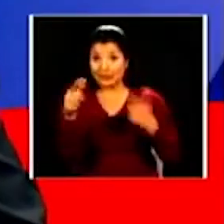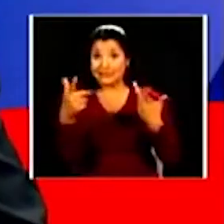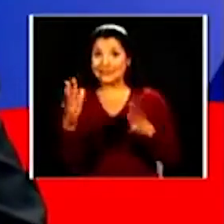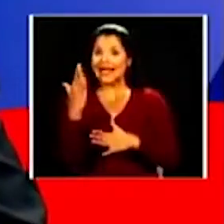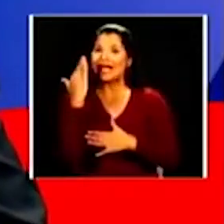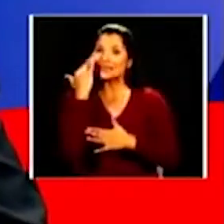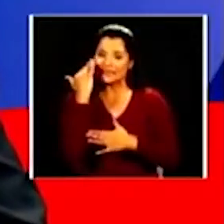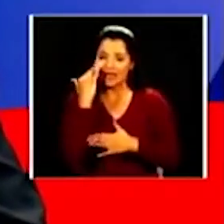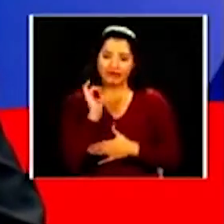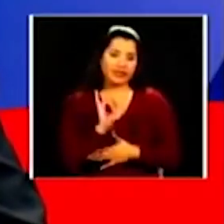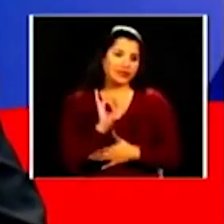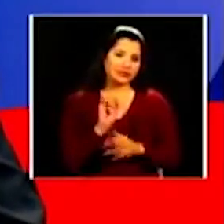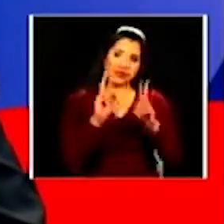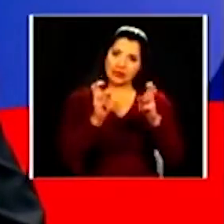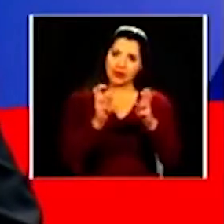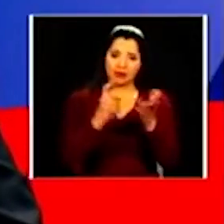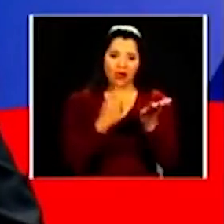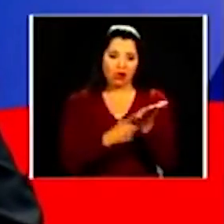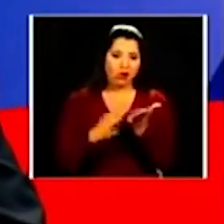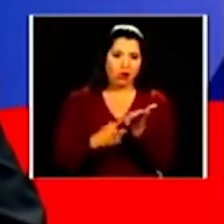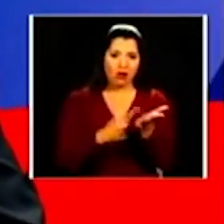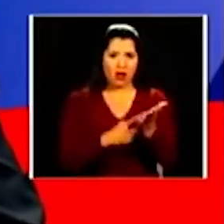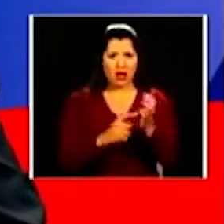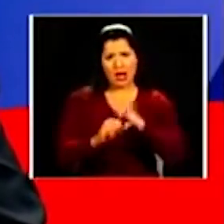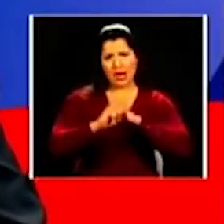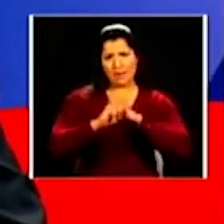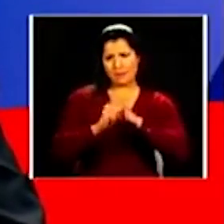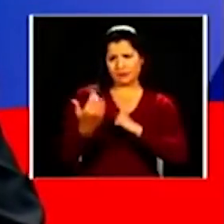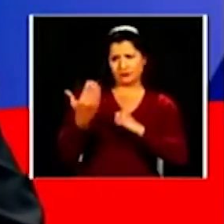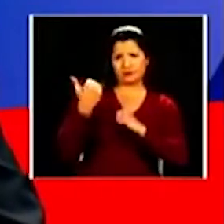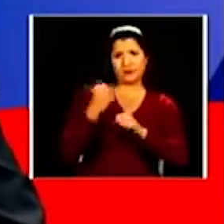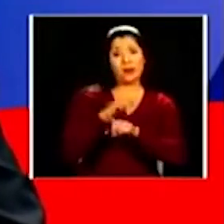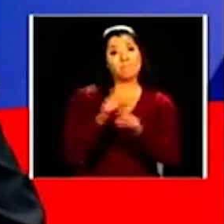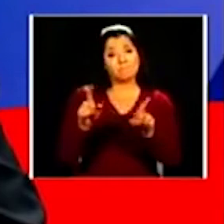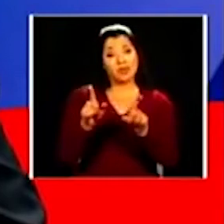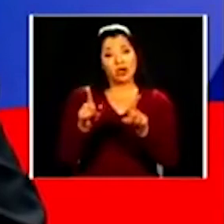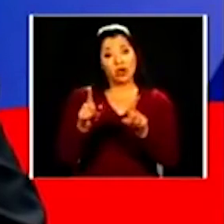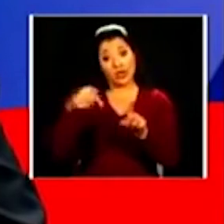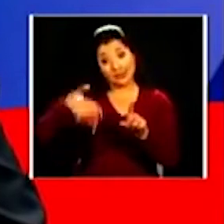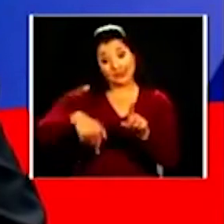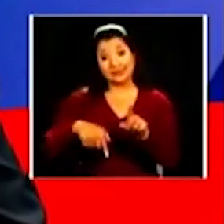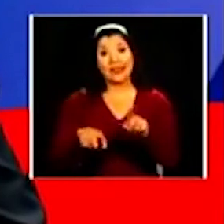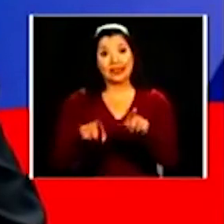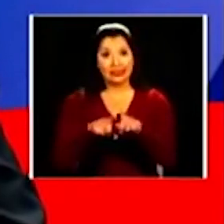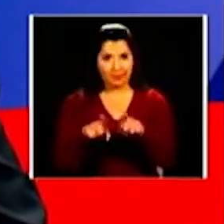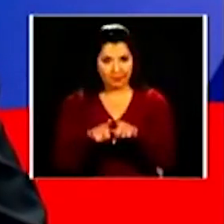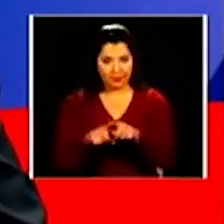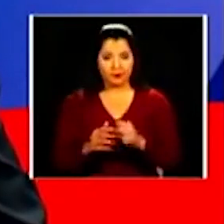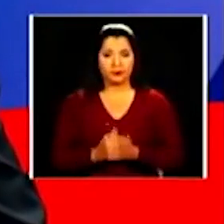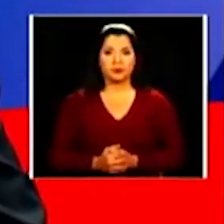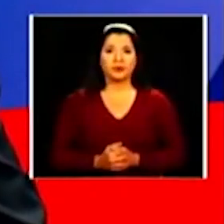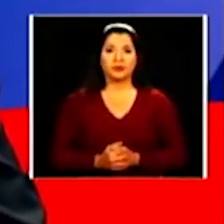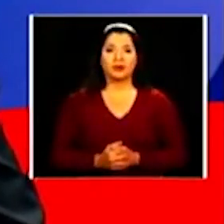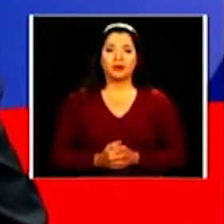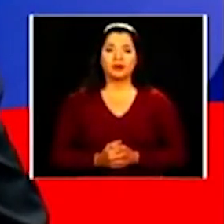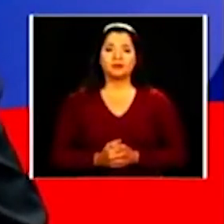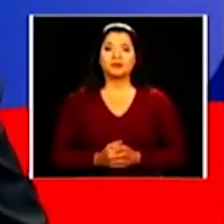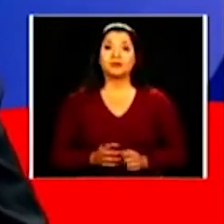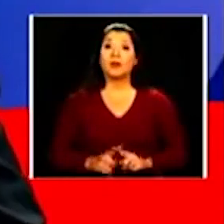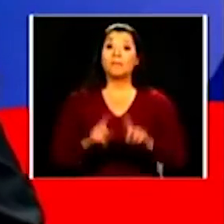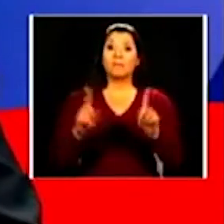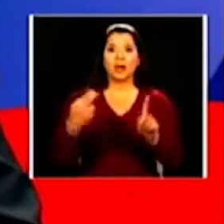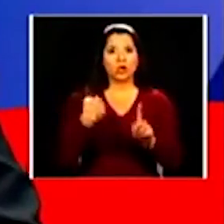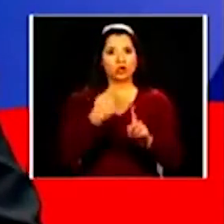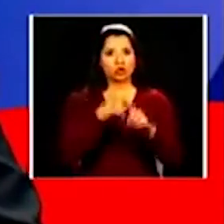debatido no solamente en campañas anteriores, sino particularmente en la que hoy todavía estamos en desarrollo. Pero hemos logrado